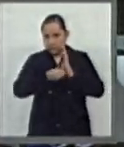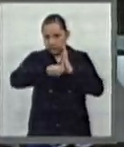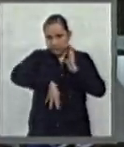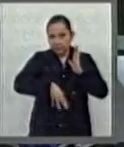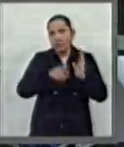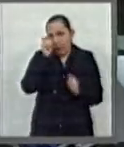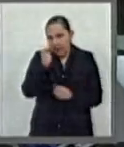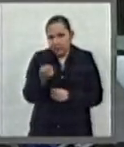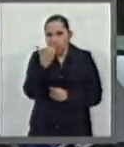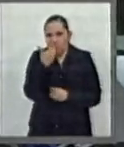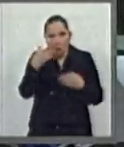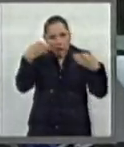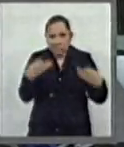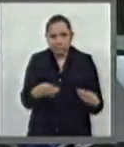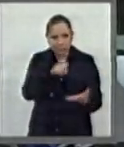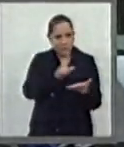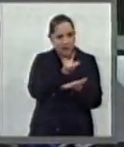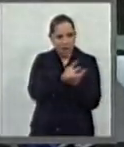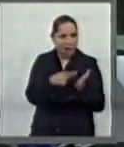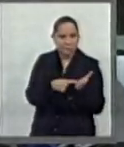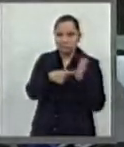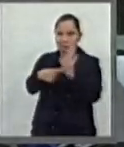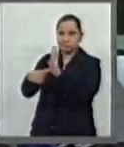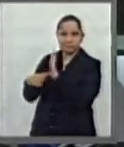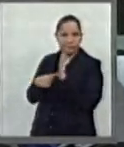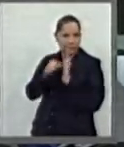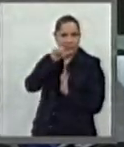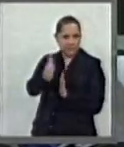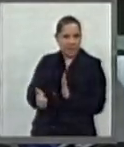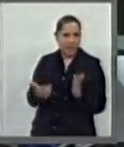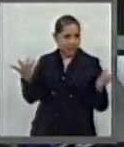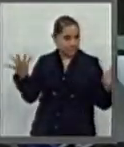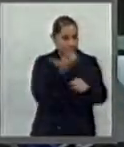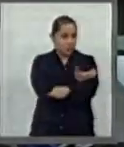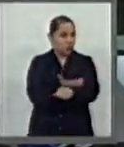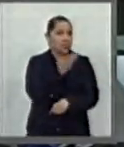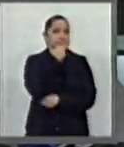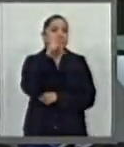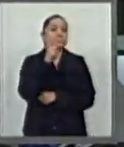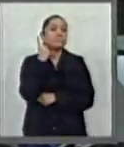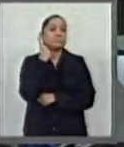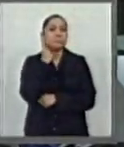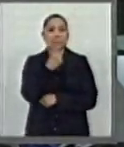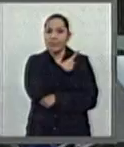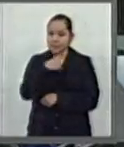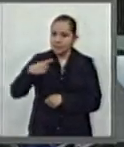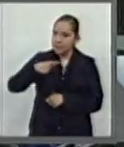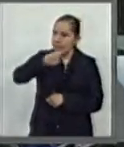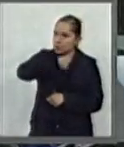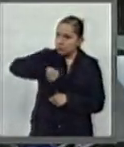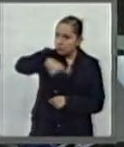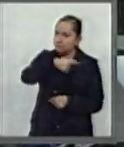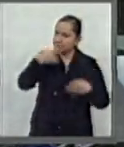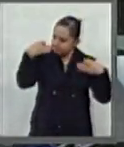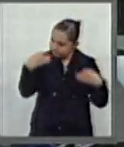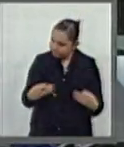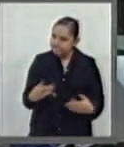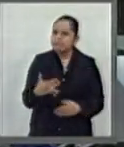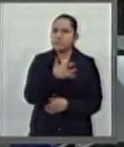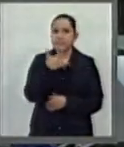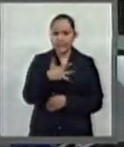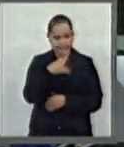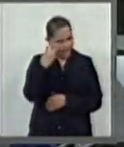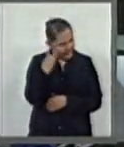legitimidad. Compañeras y compañeros legisladores, debemos actuar convencidos de la necesidad de arrojar